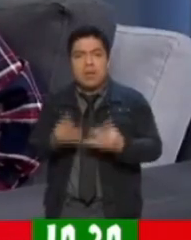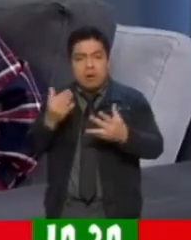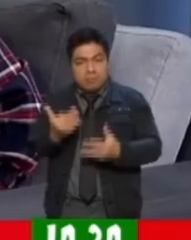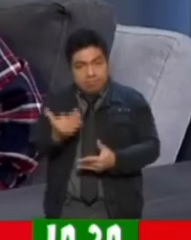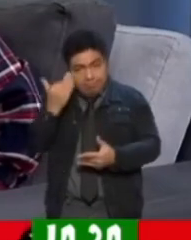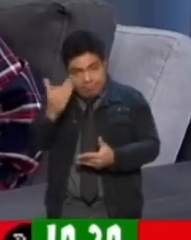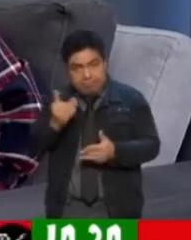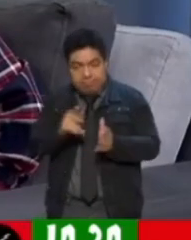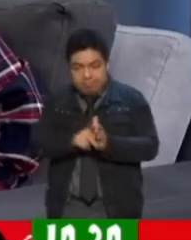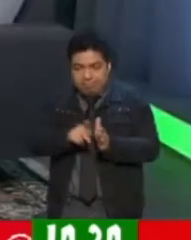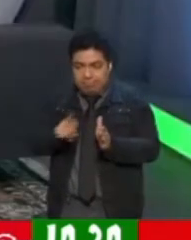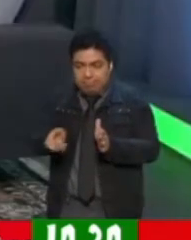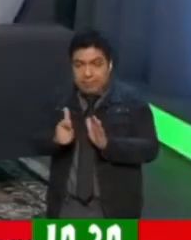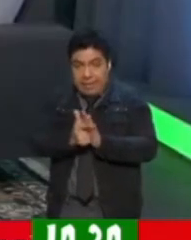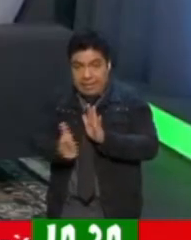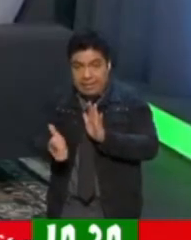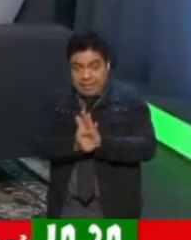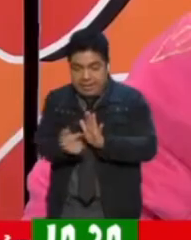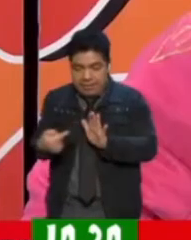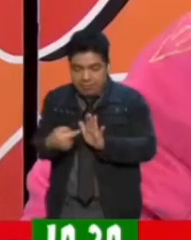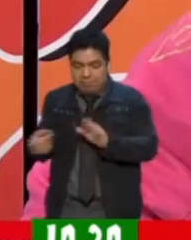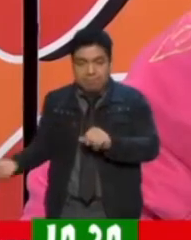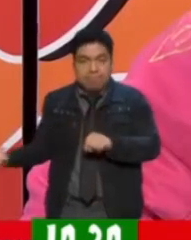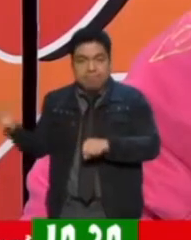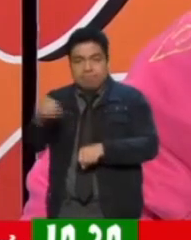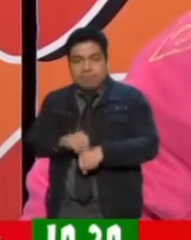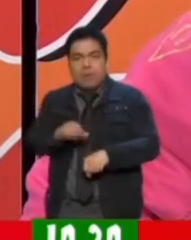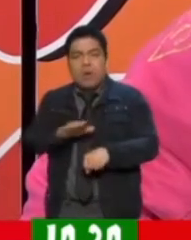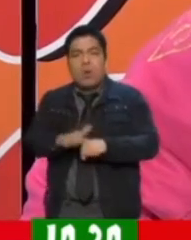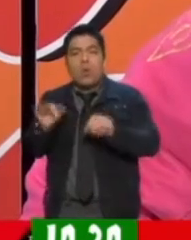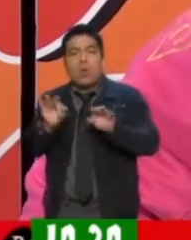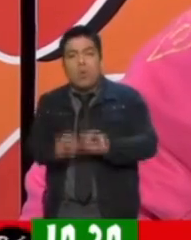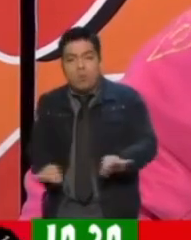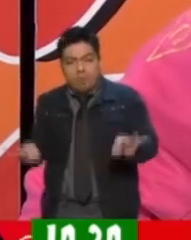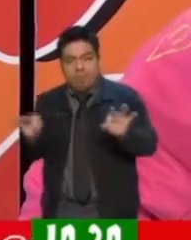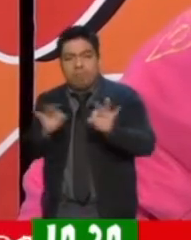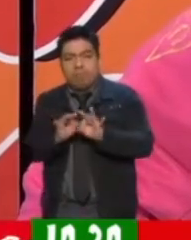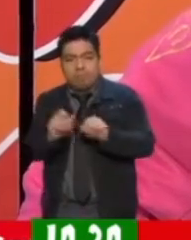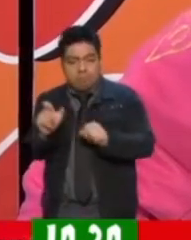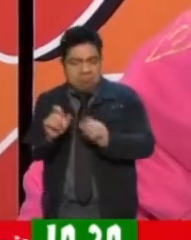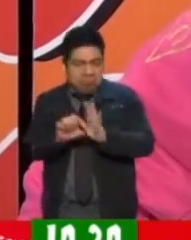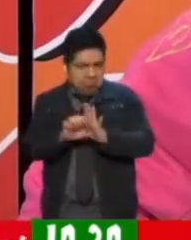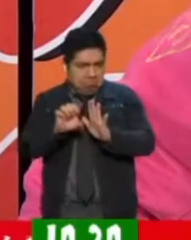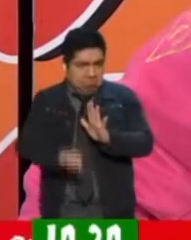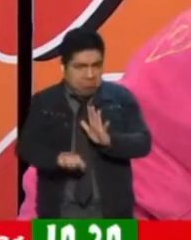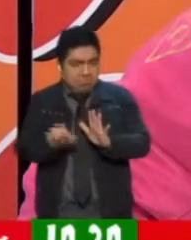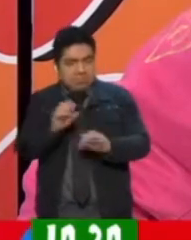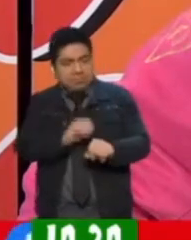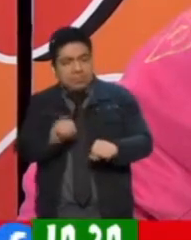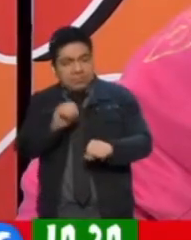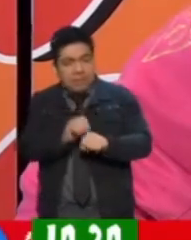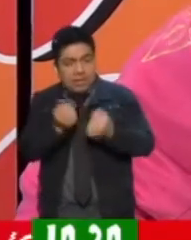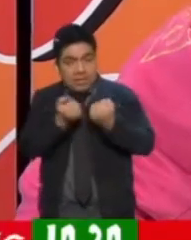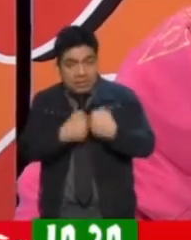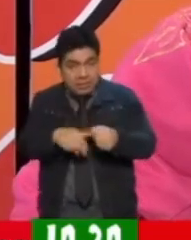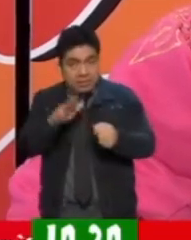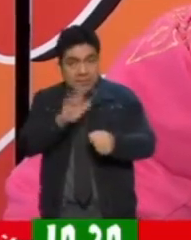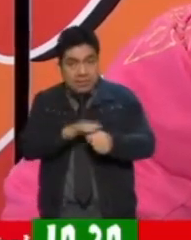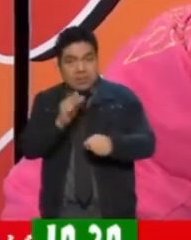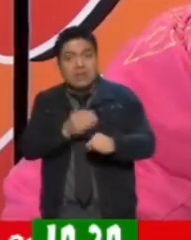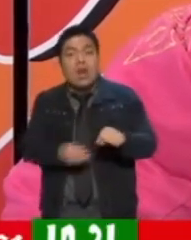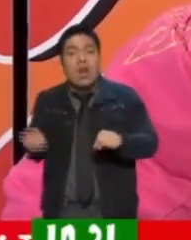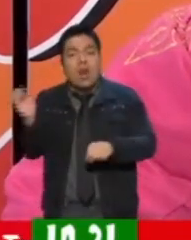está no solamente en ley, pero aquí, ¿qué es lo importante? Que nosotros al momento de subirlo al sistema, que además